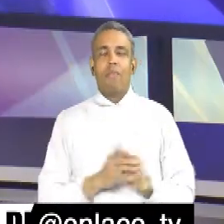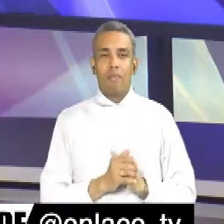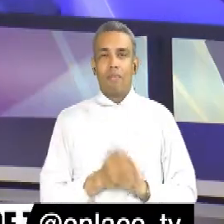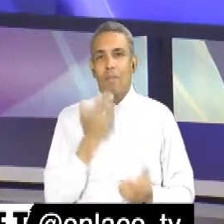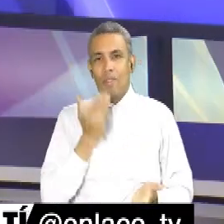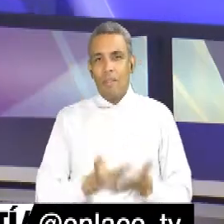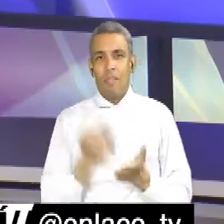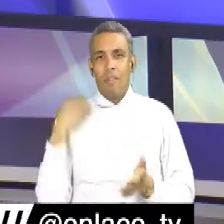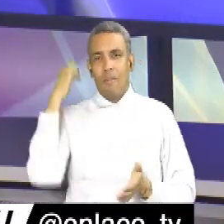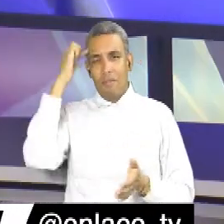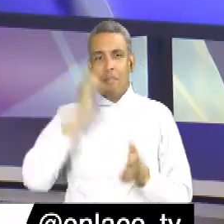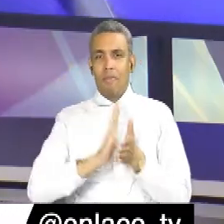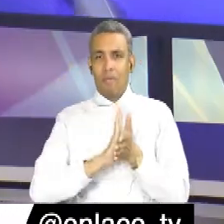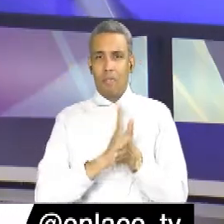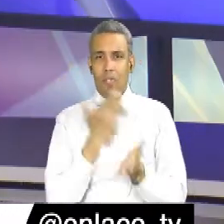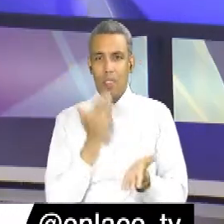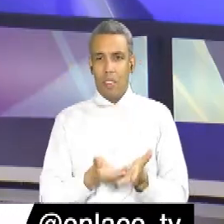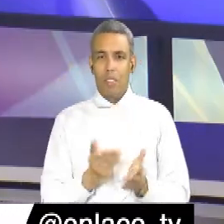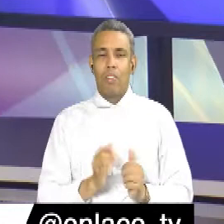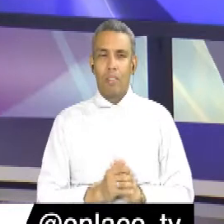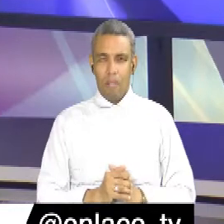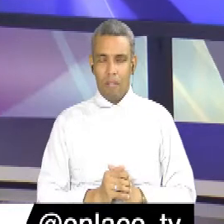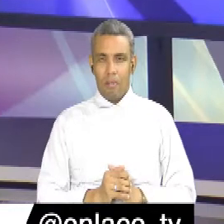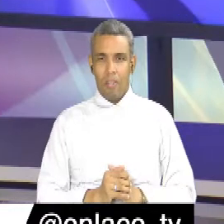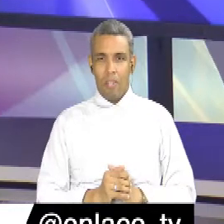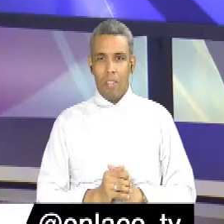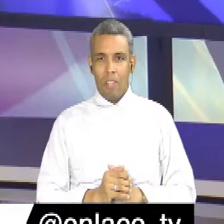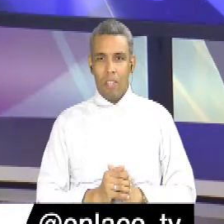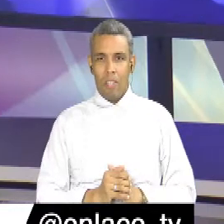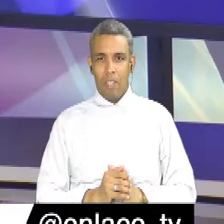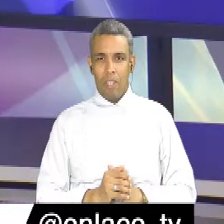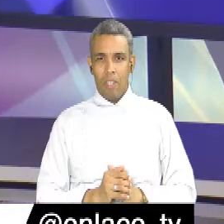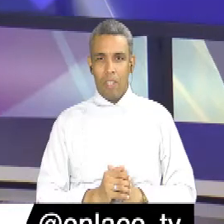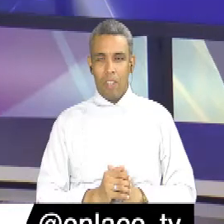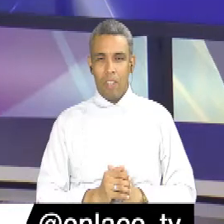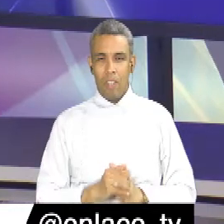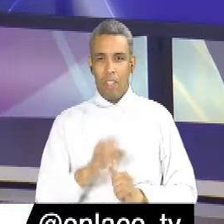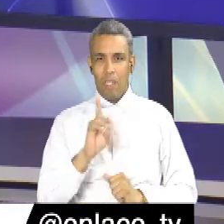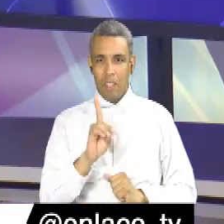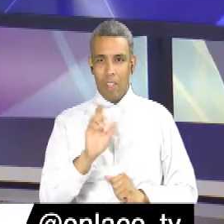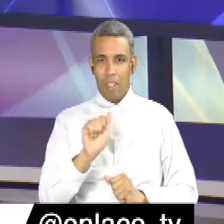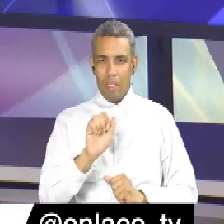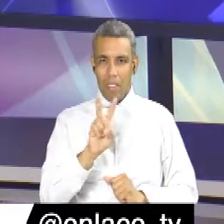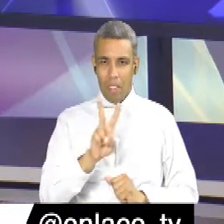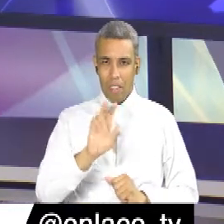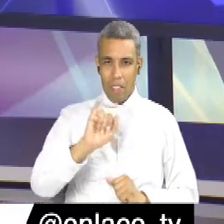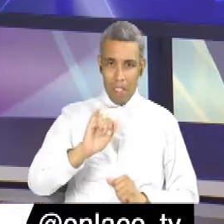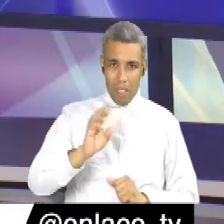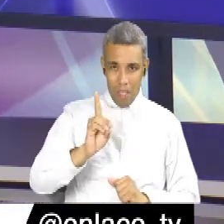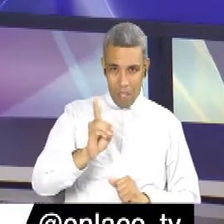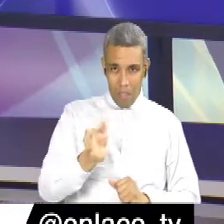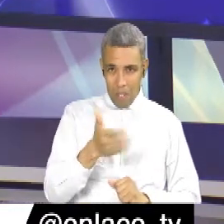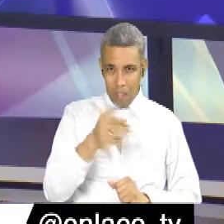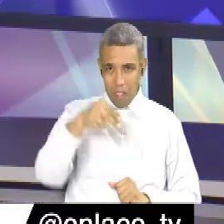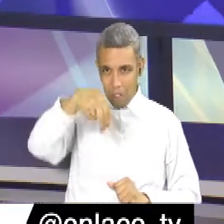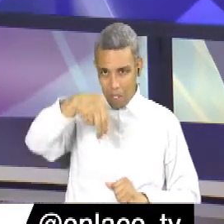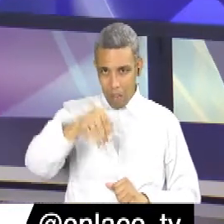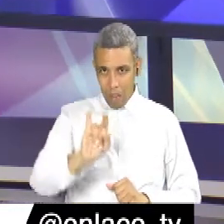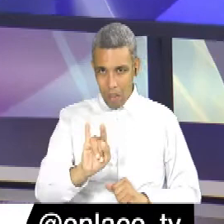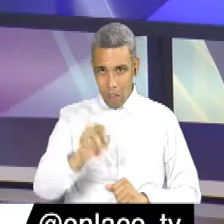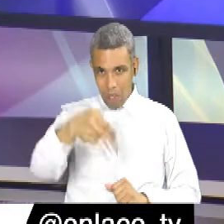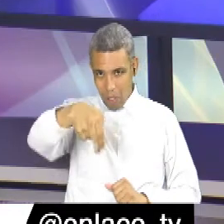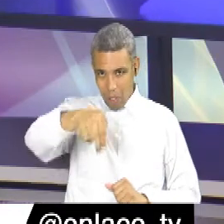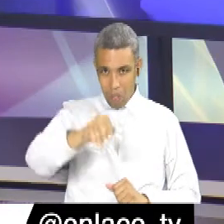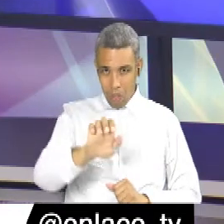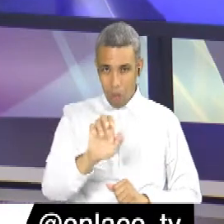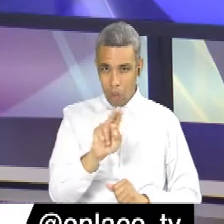tardes para usted. Y Liliana Núñez, hija de David Núñez Escala, exsecretario de Infraestructura, quien fue asesinado por las autodefensas, se pronuncia